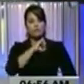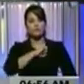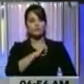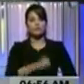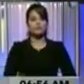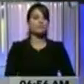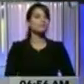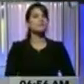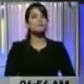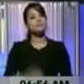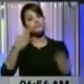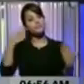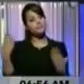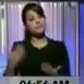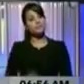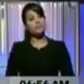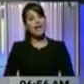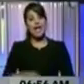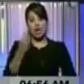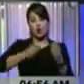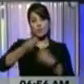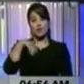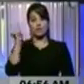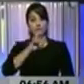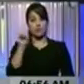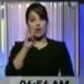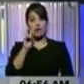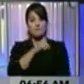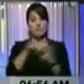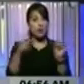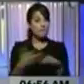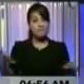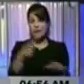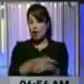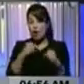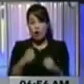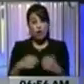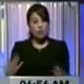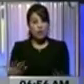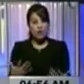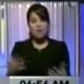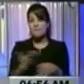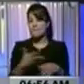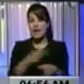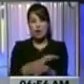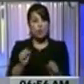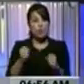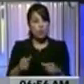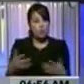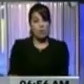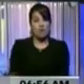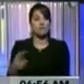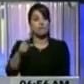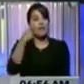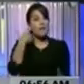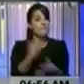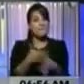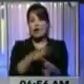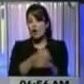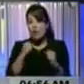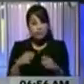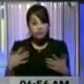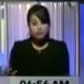Todo lo que esto generó a la economía venezolana. Pero lo peor no es, lo peor no es